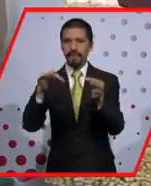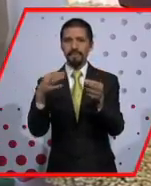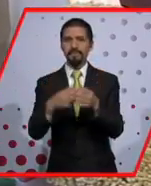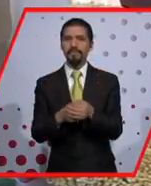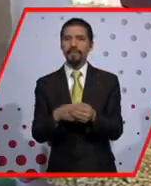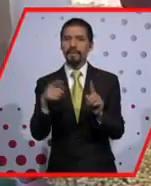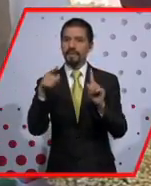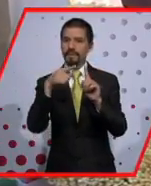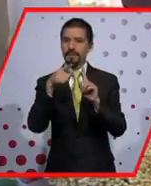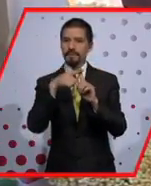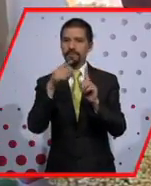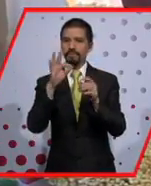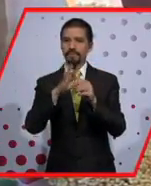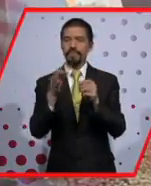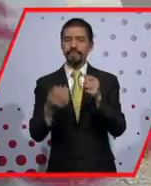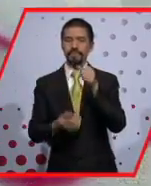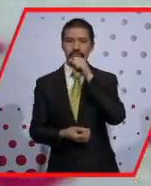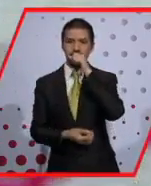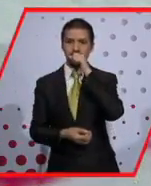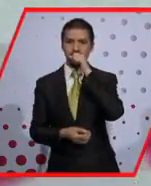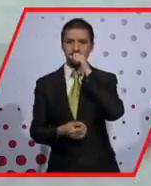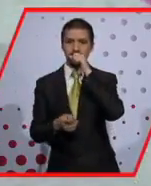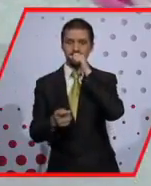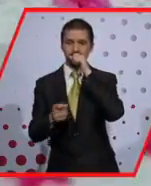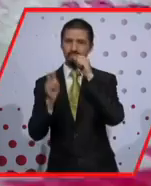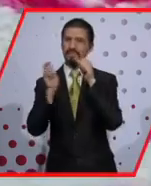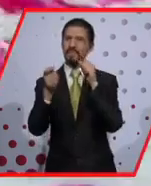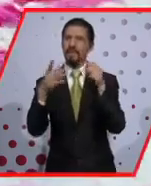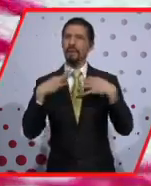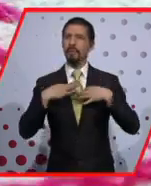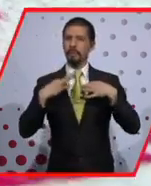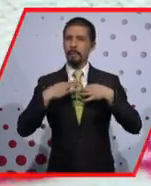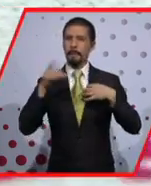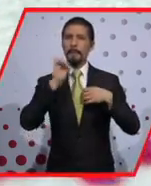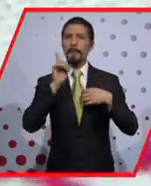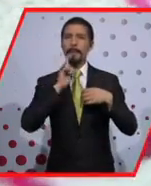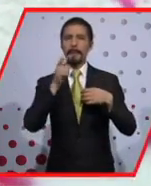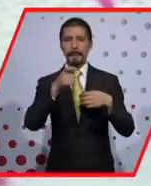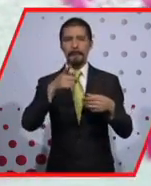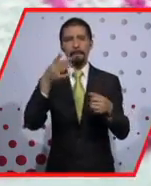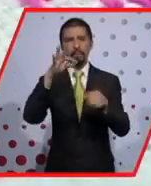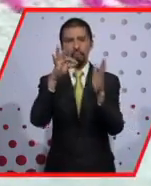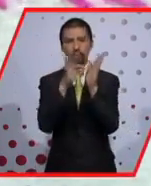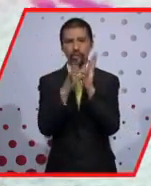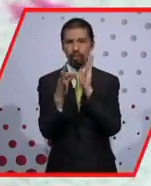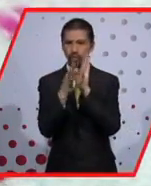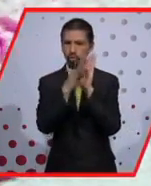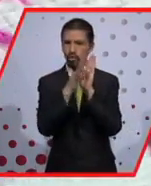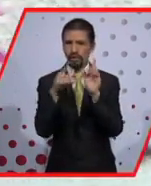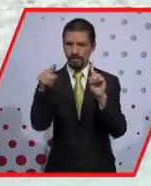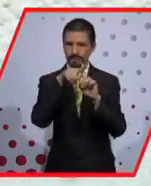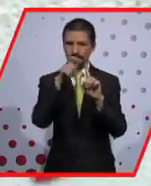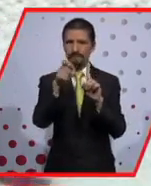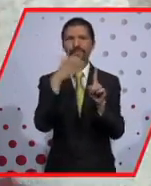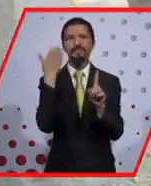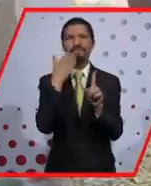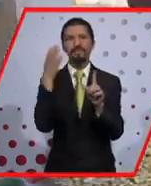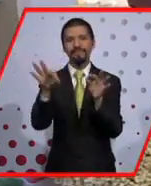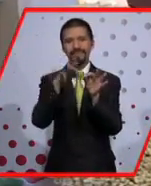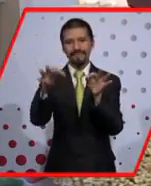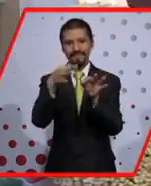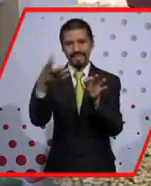puntos de cruz. El punto de cruz son los vestidos que usan las inditas en las fiestas de febrero, que ya es el tradicional paseo del